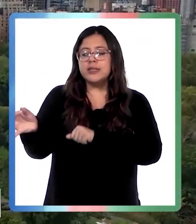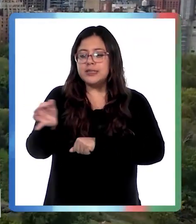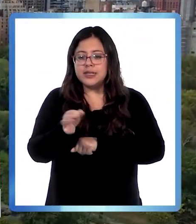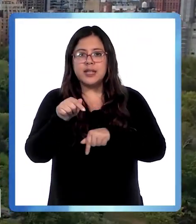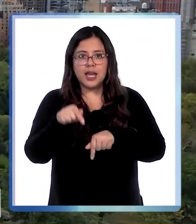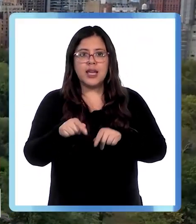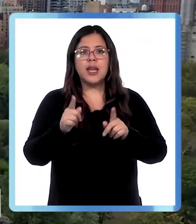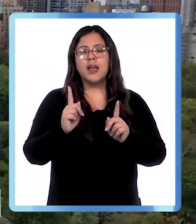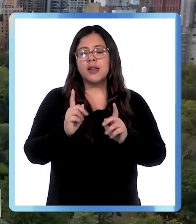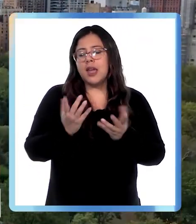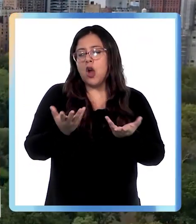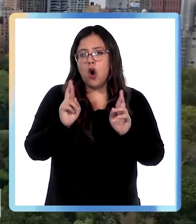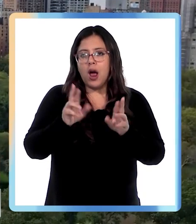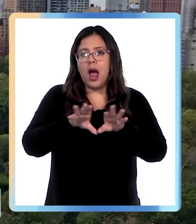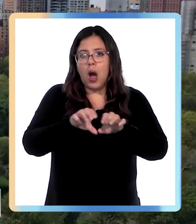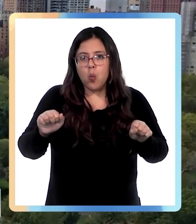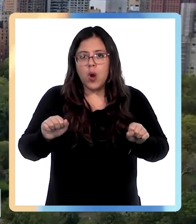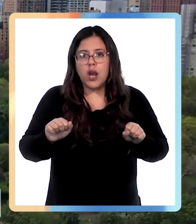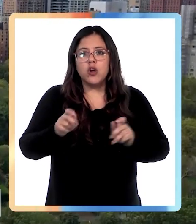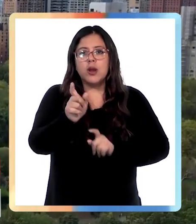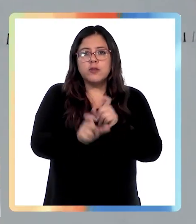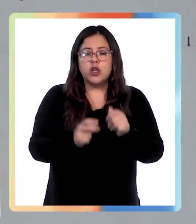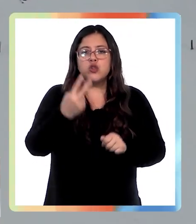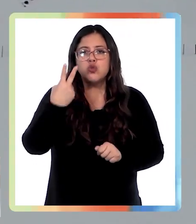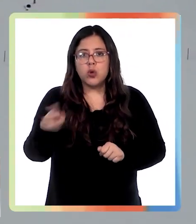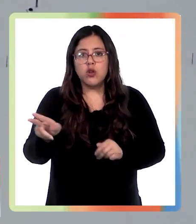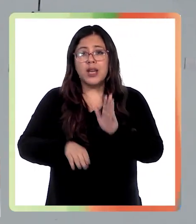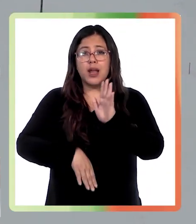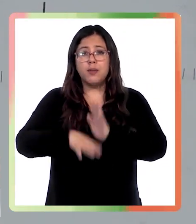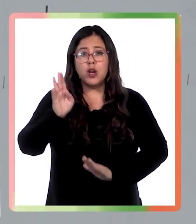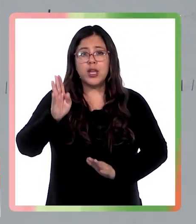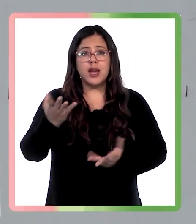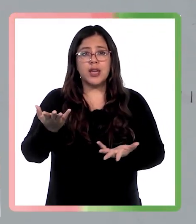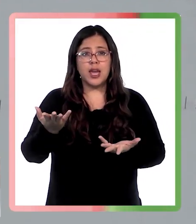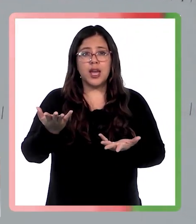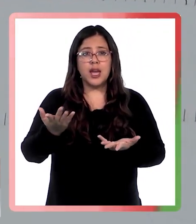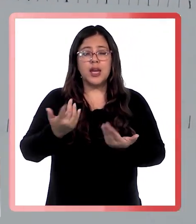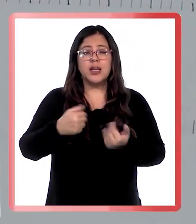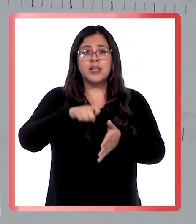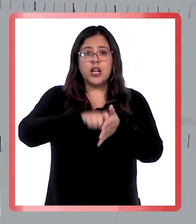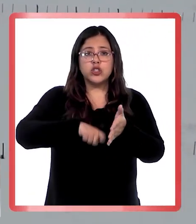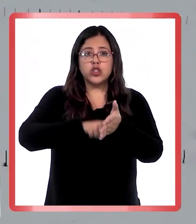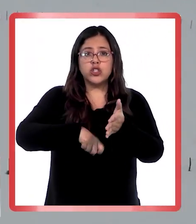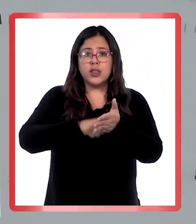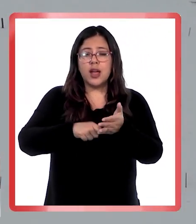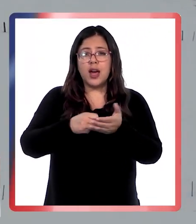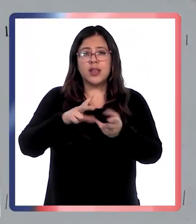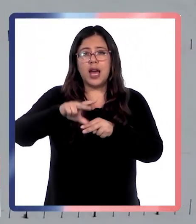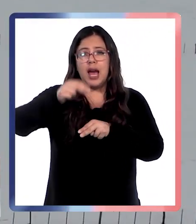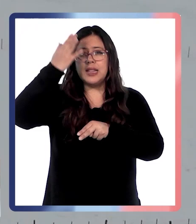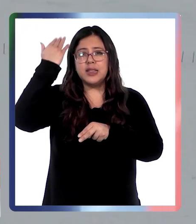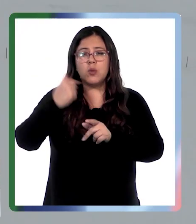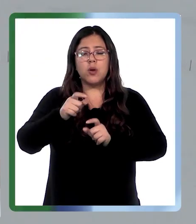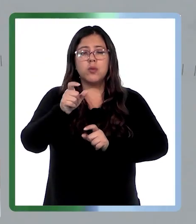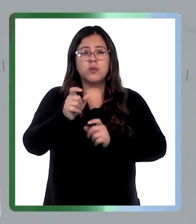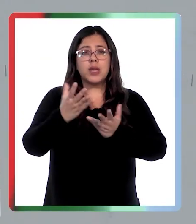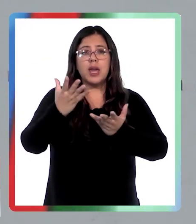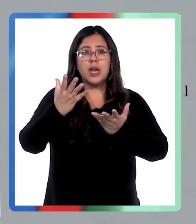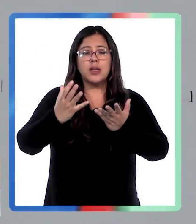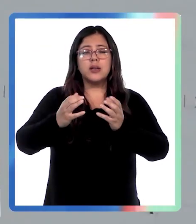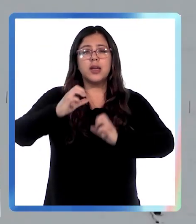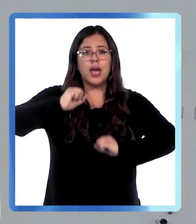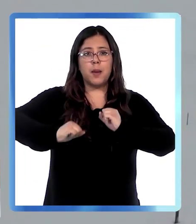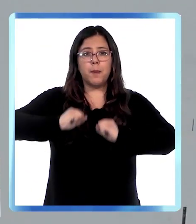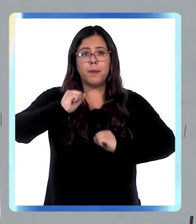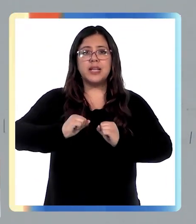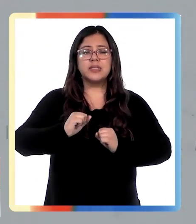espera que puedan llegar a acuerdo con los dueños que actualmente en su mayoría son de la sociedad hotway antiguos concesionarios